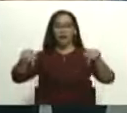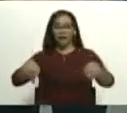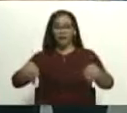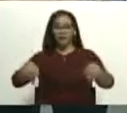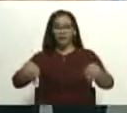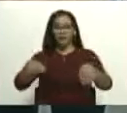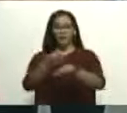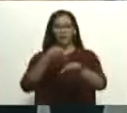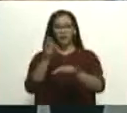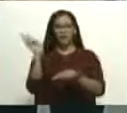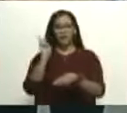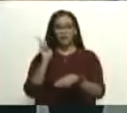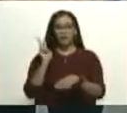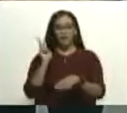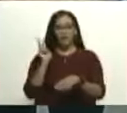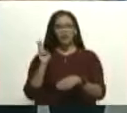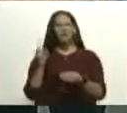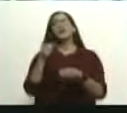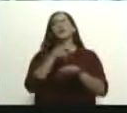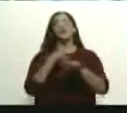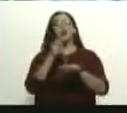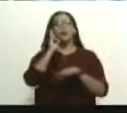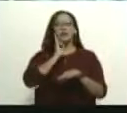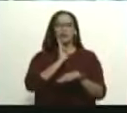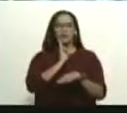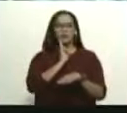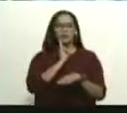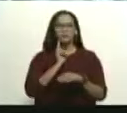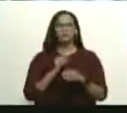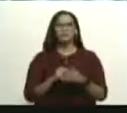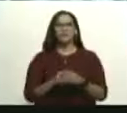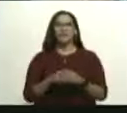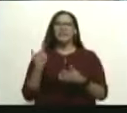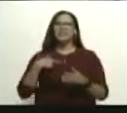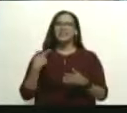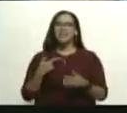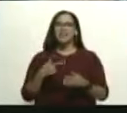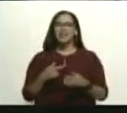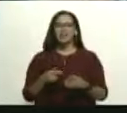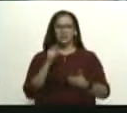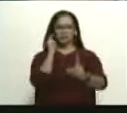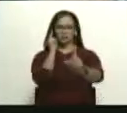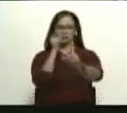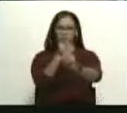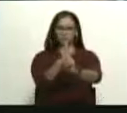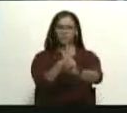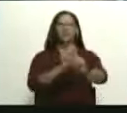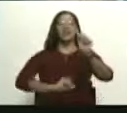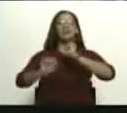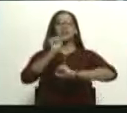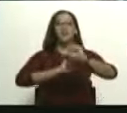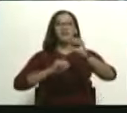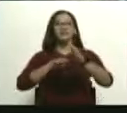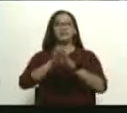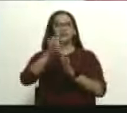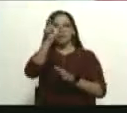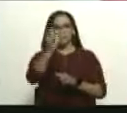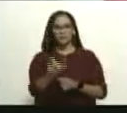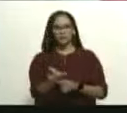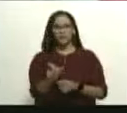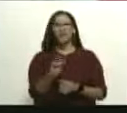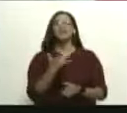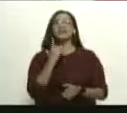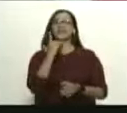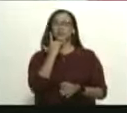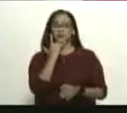Estado venezolano, el gobierno bolivariano, bueno, tiene como fines esenciales la defensa y desarrollo de la persona, de su